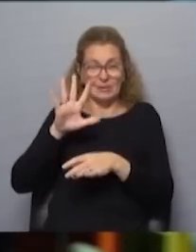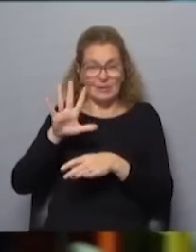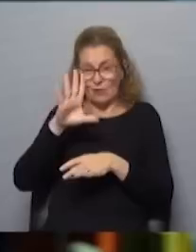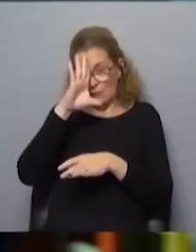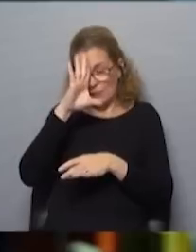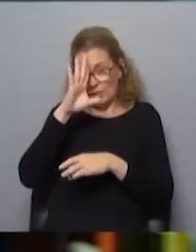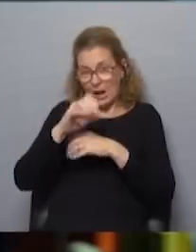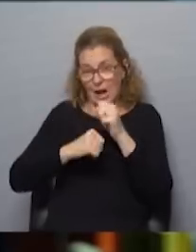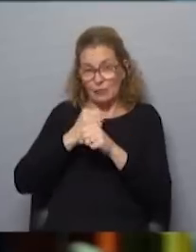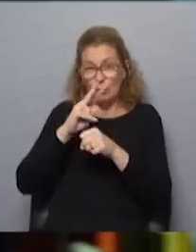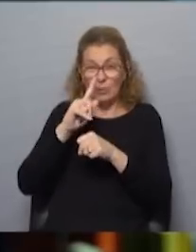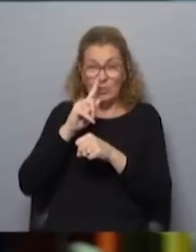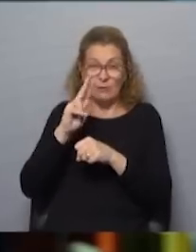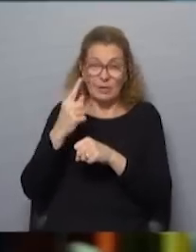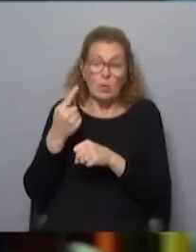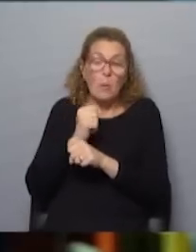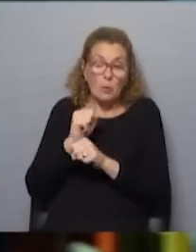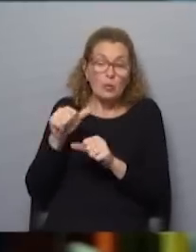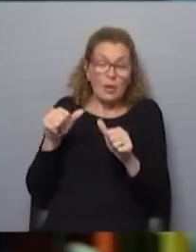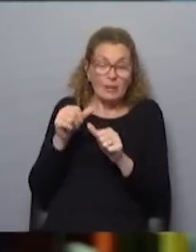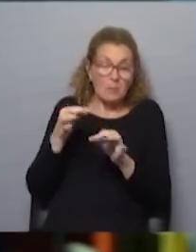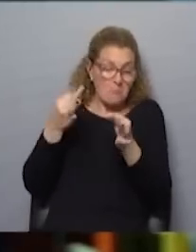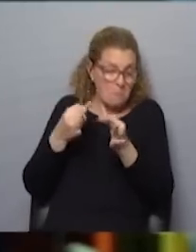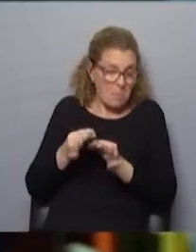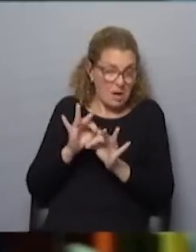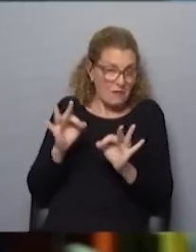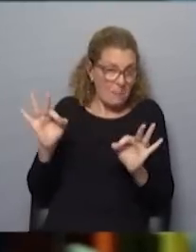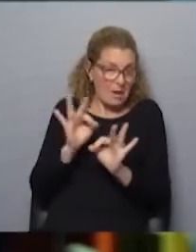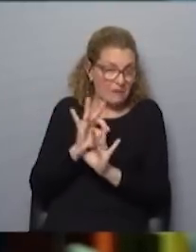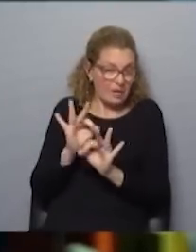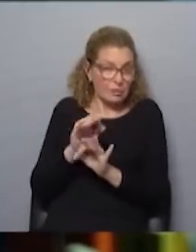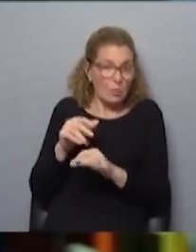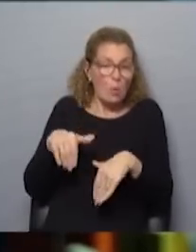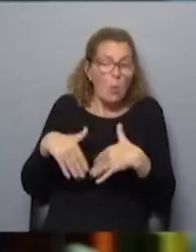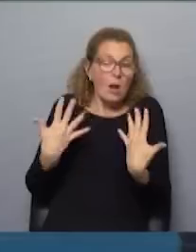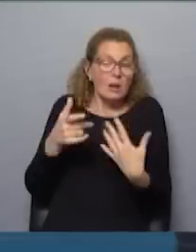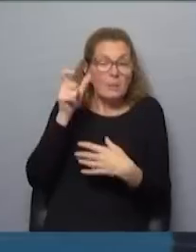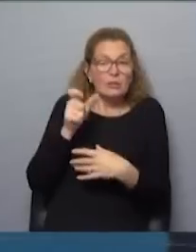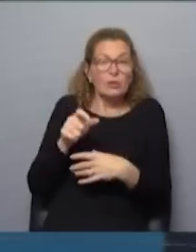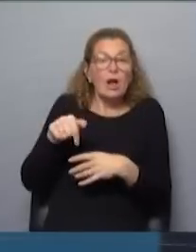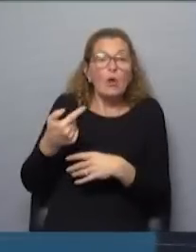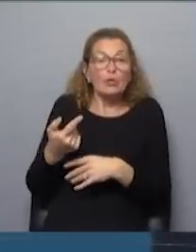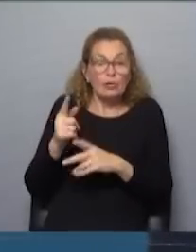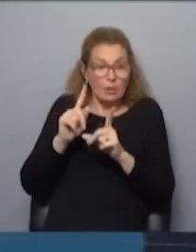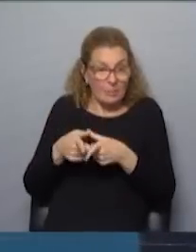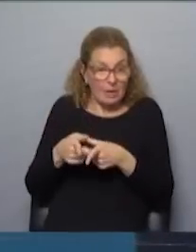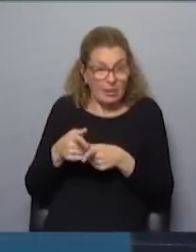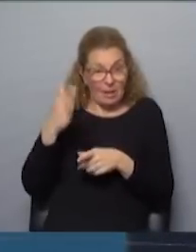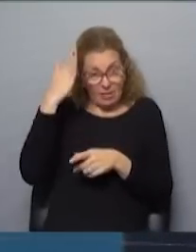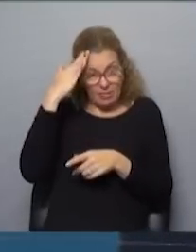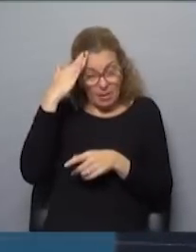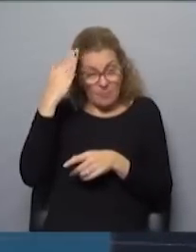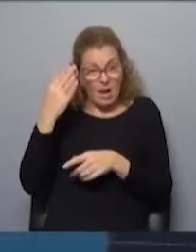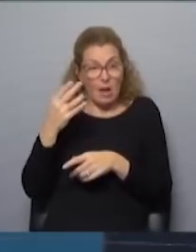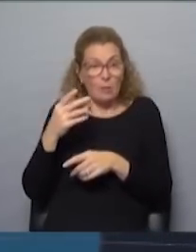de 2000 objetivos él lo pudo hacer perfectamente como lo pudo hacer cualquier otro especialista y como lo